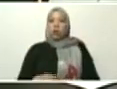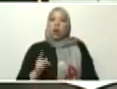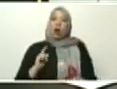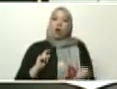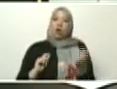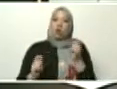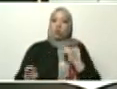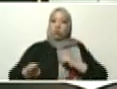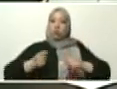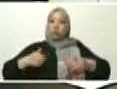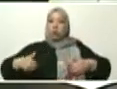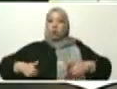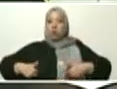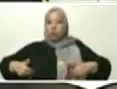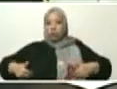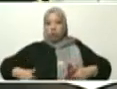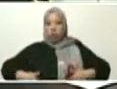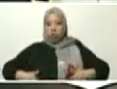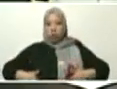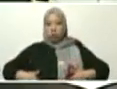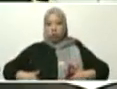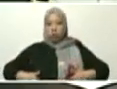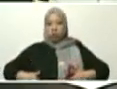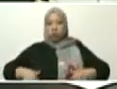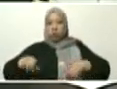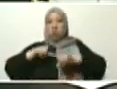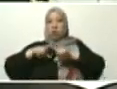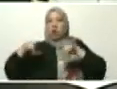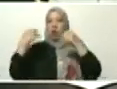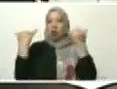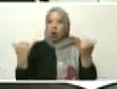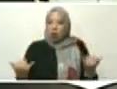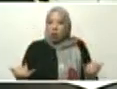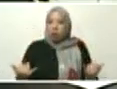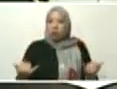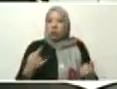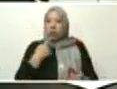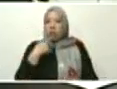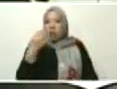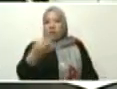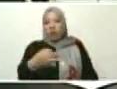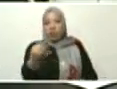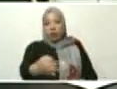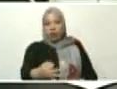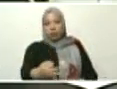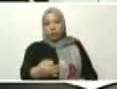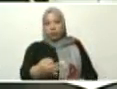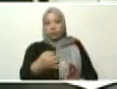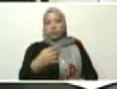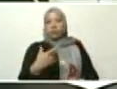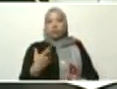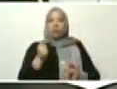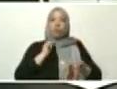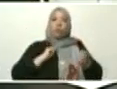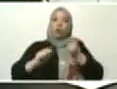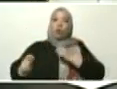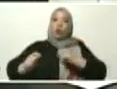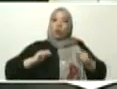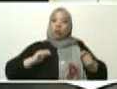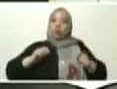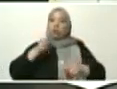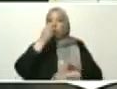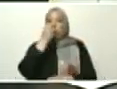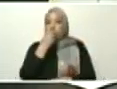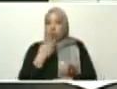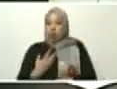coordinar esfuerzos, ahora sí, de verdad, verdad, coordinar esfuerzos